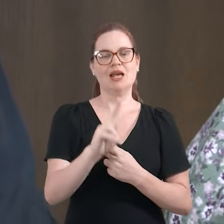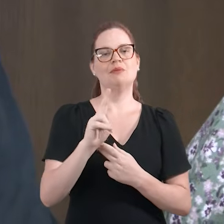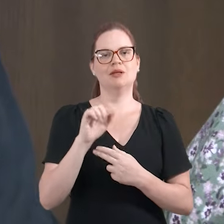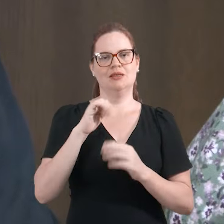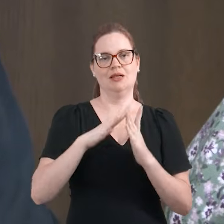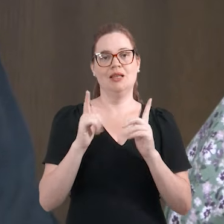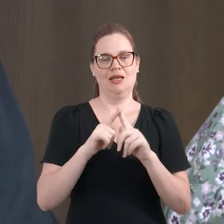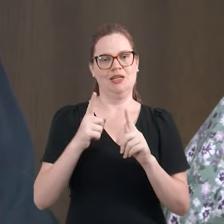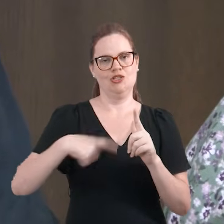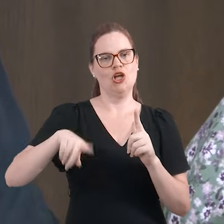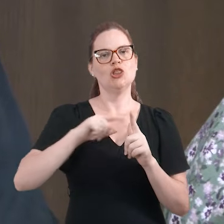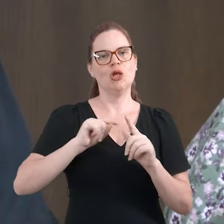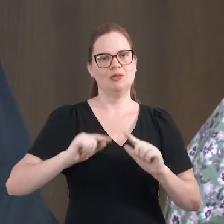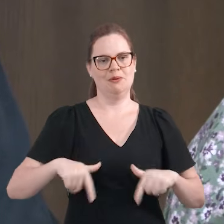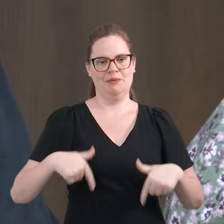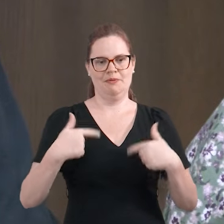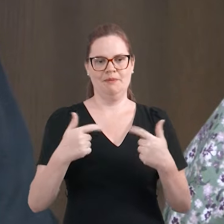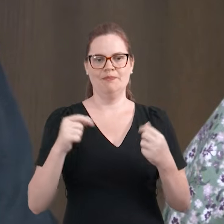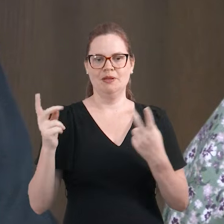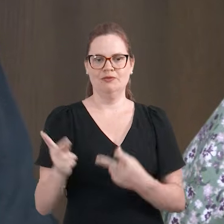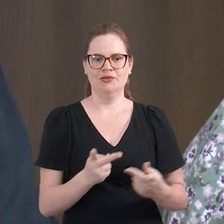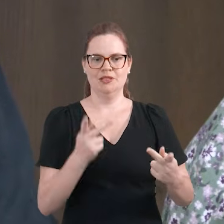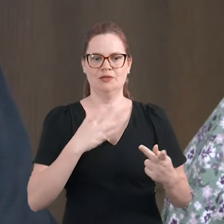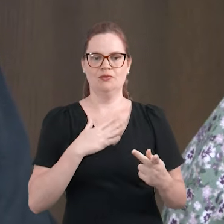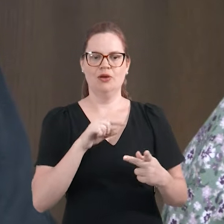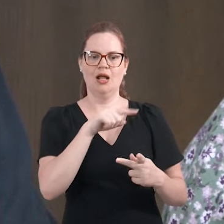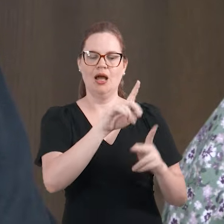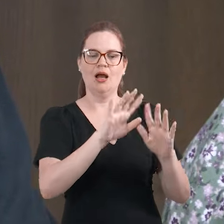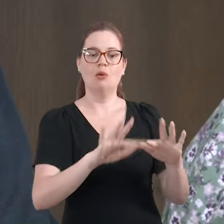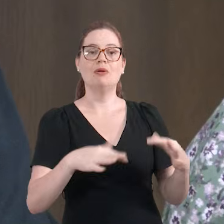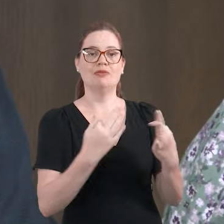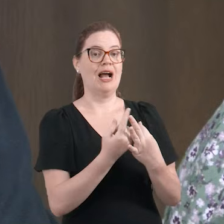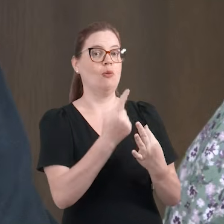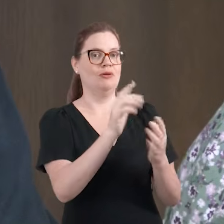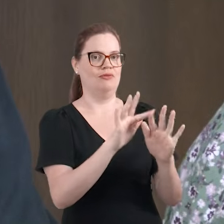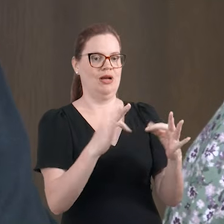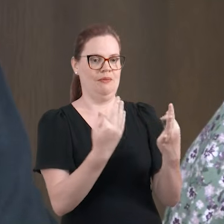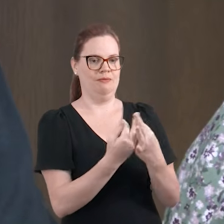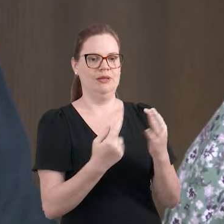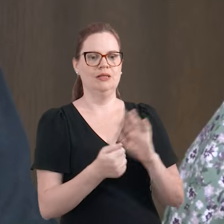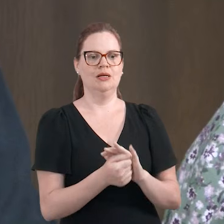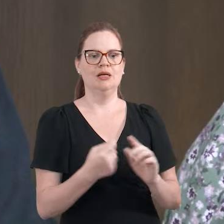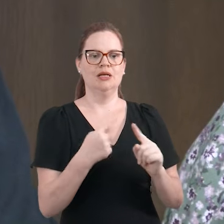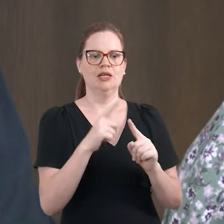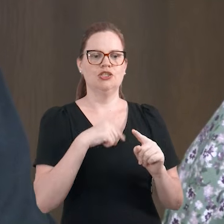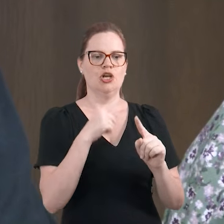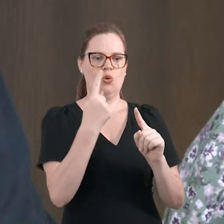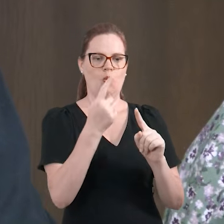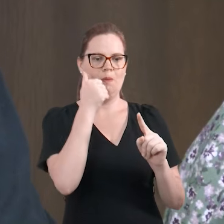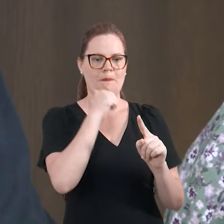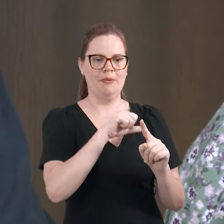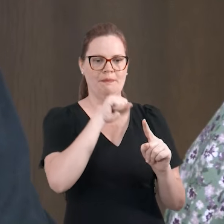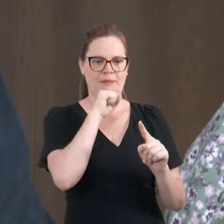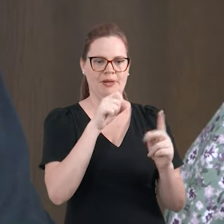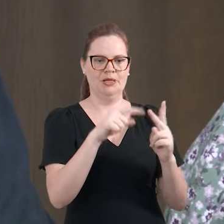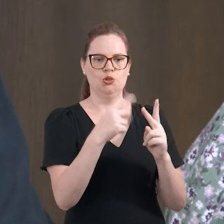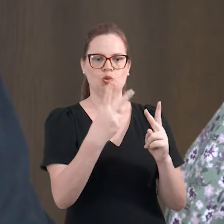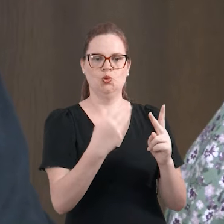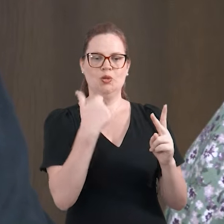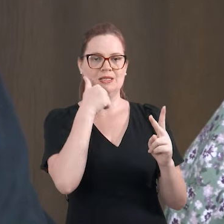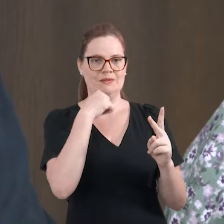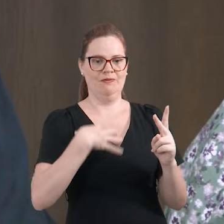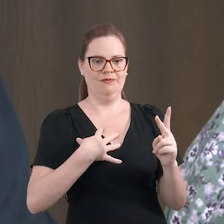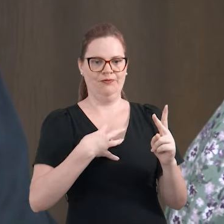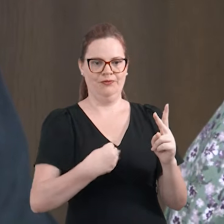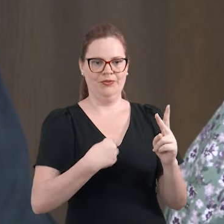iglesia. Esta visita fue a una familia realmente que conformaba una madre y 2 hijas, las cuales tienen una